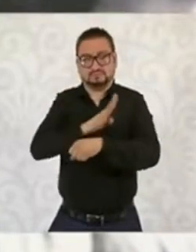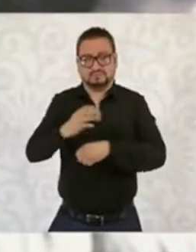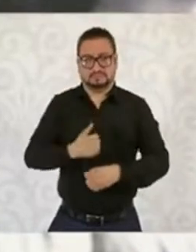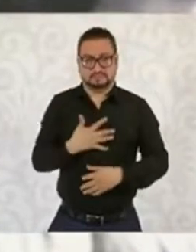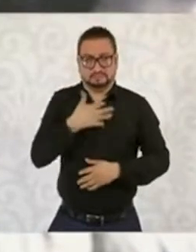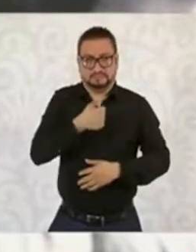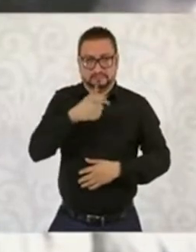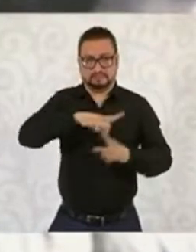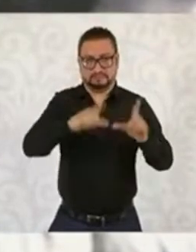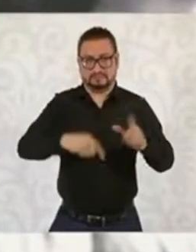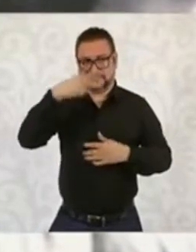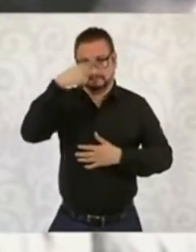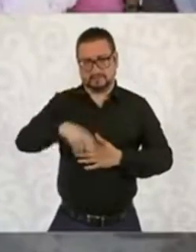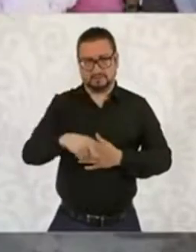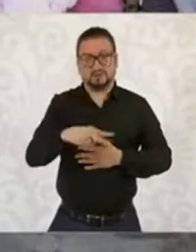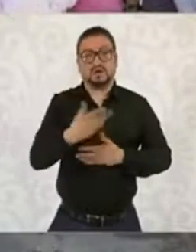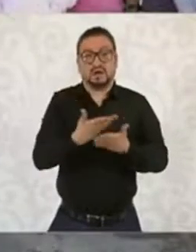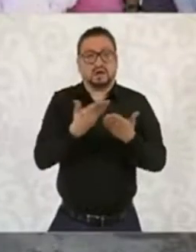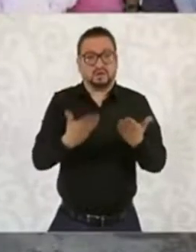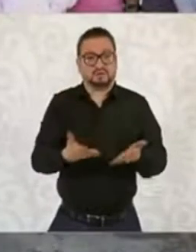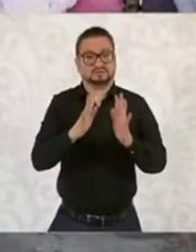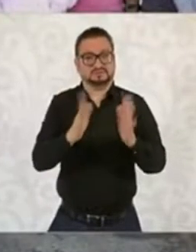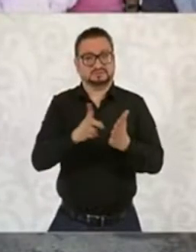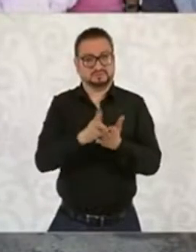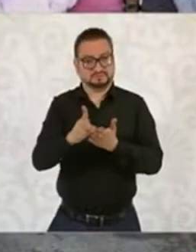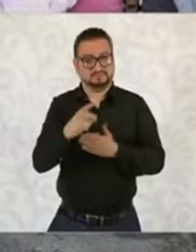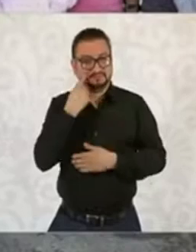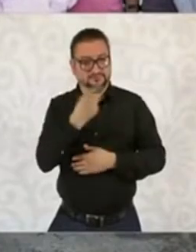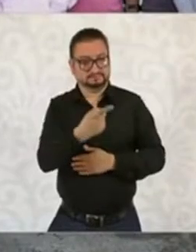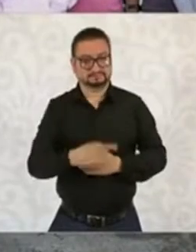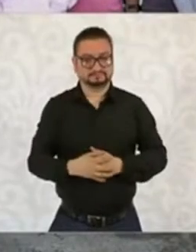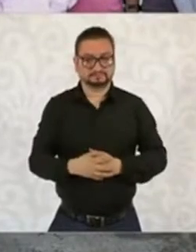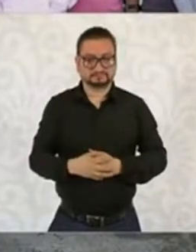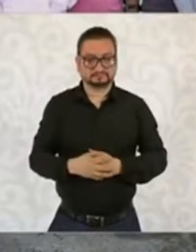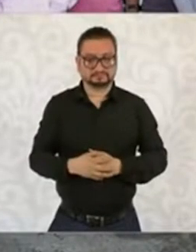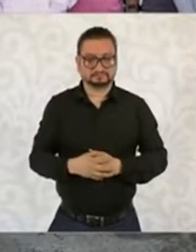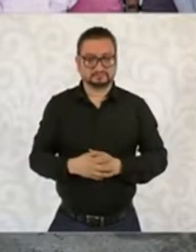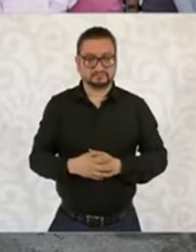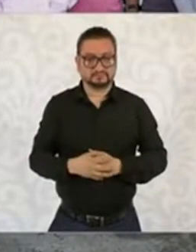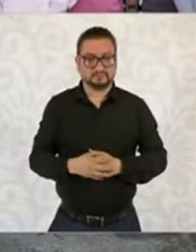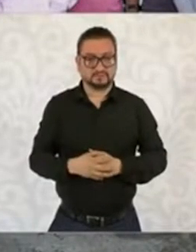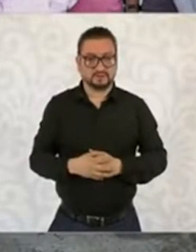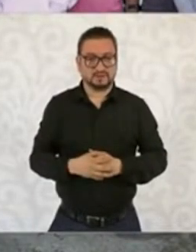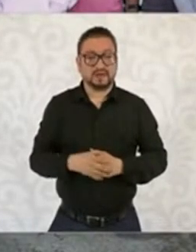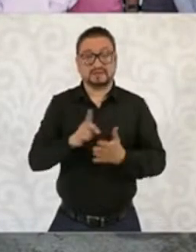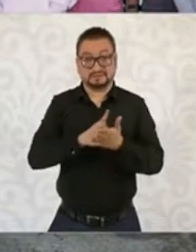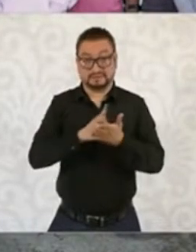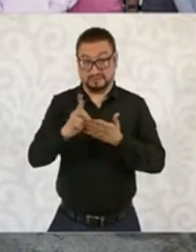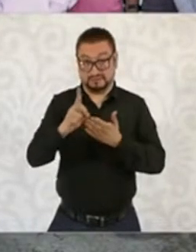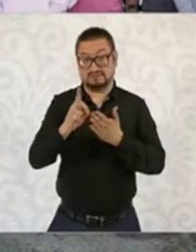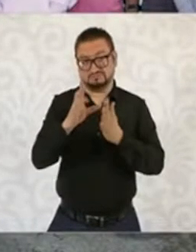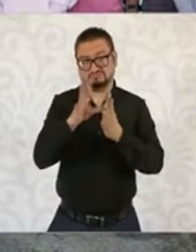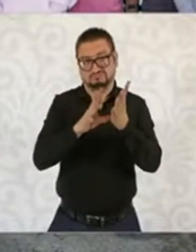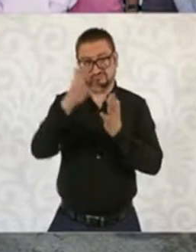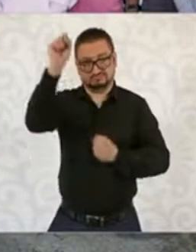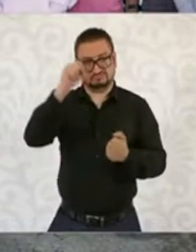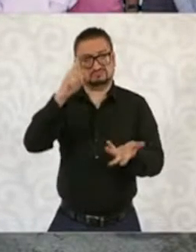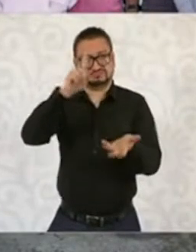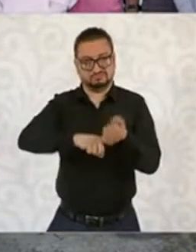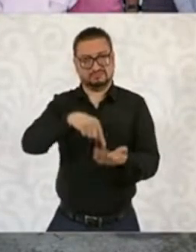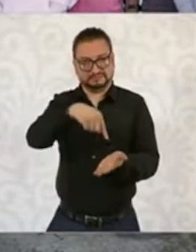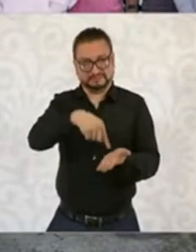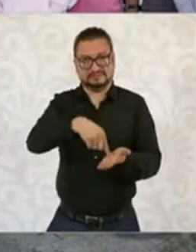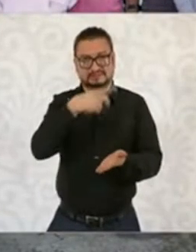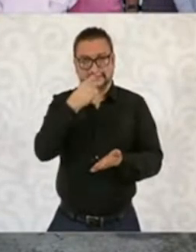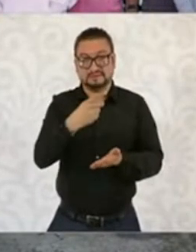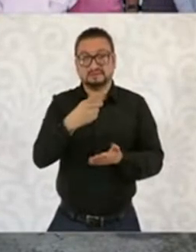país. Ahora ya también es un derecho constitucional, como lo hemos presentado en otras ocasiones, y el programa está enfocado a